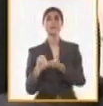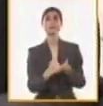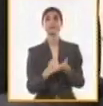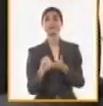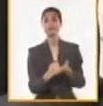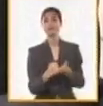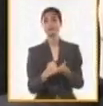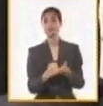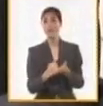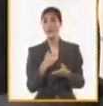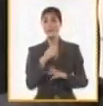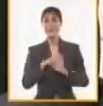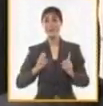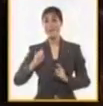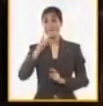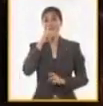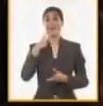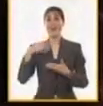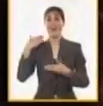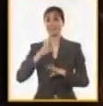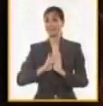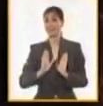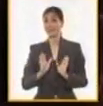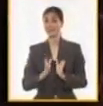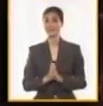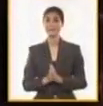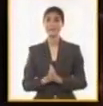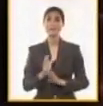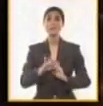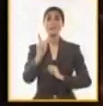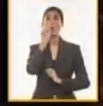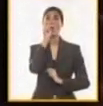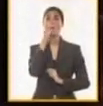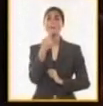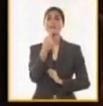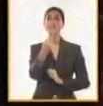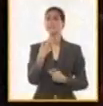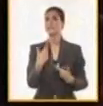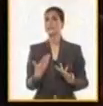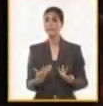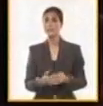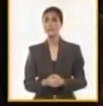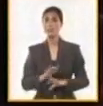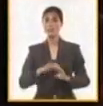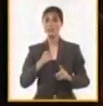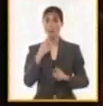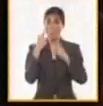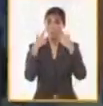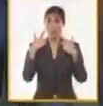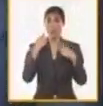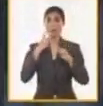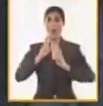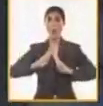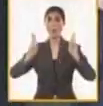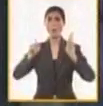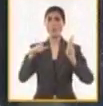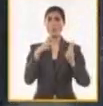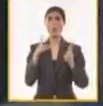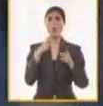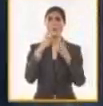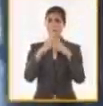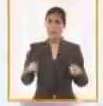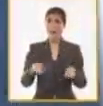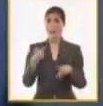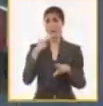haber acabado hace mucho tiempo. Lavrov igualmente destacó la importancia de redactar un acuerdo que garantice la paz a largo